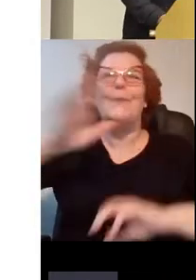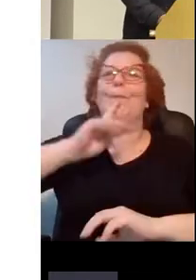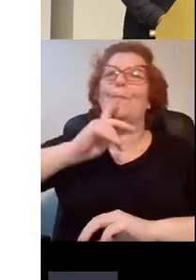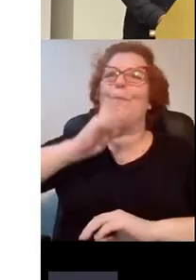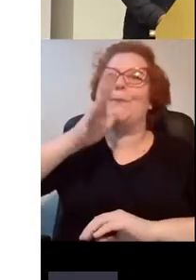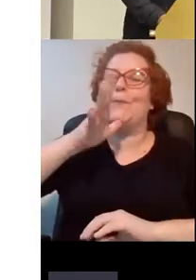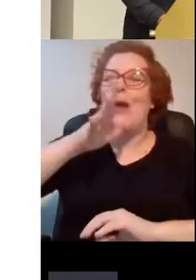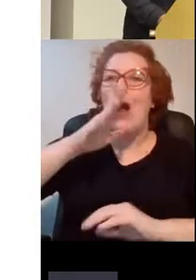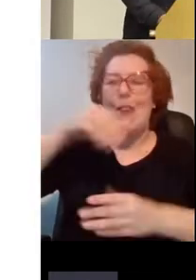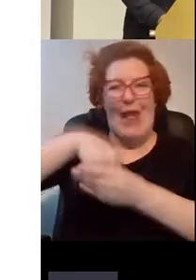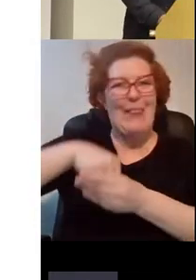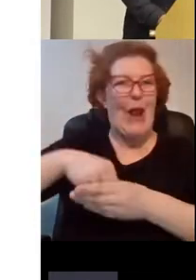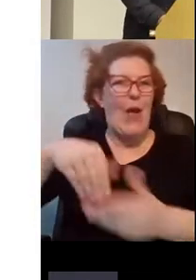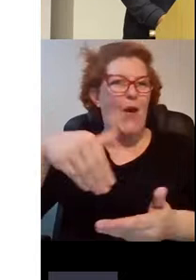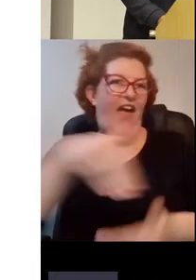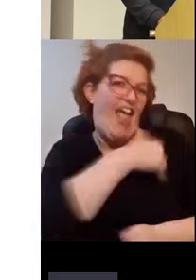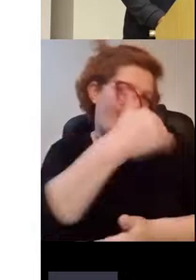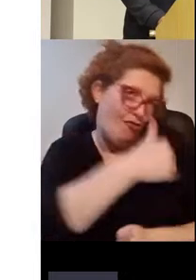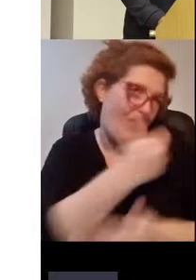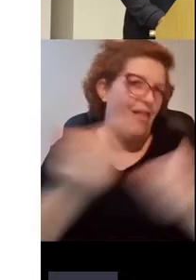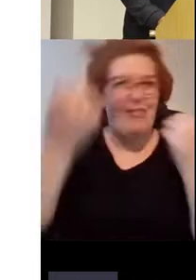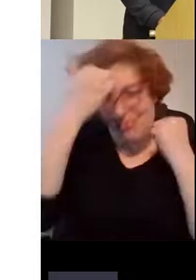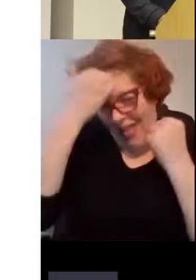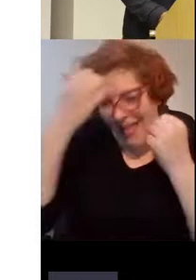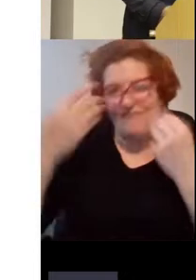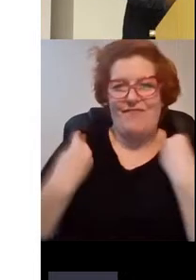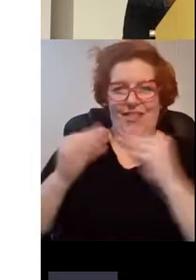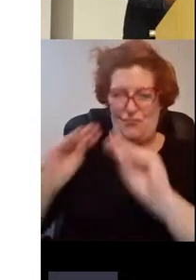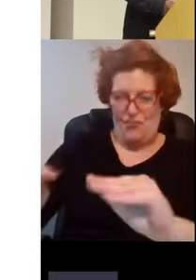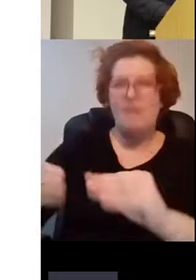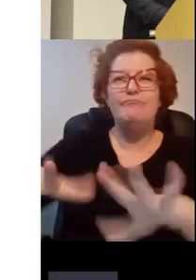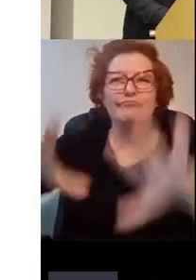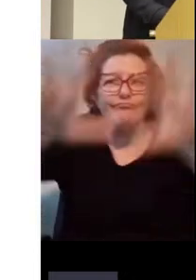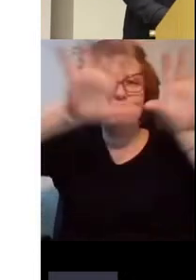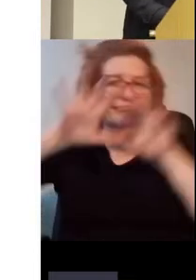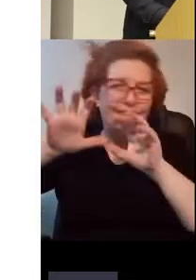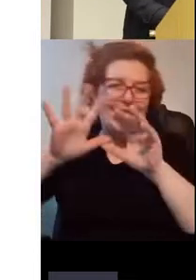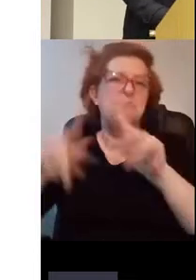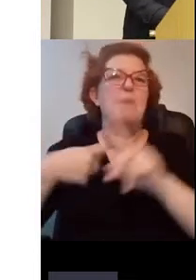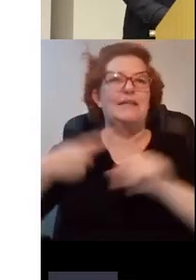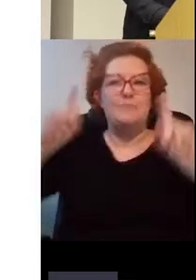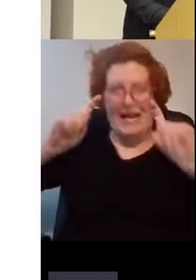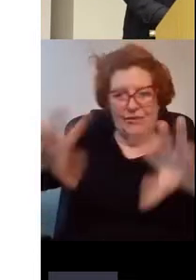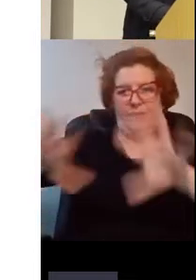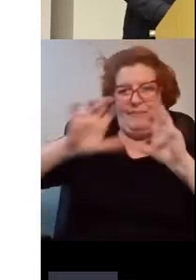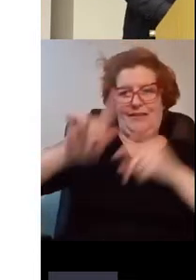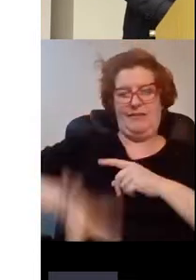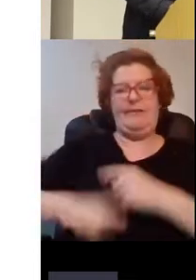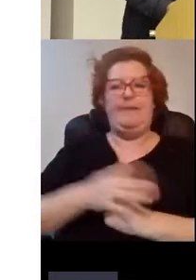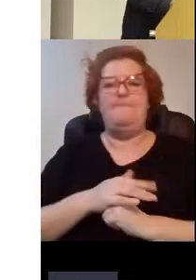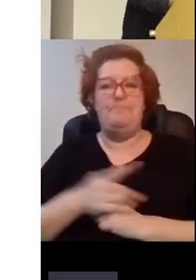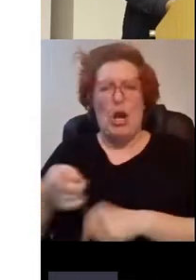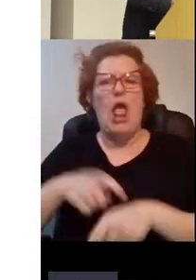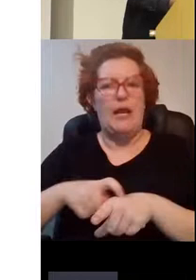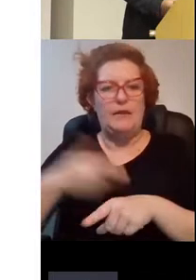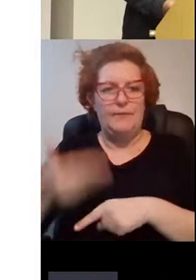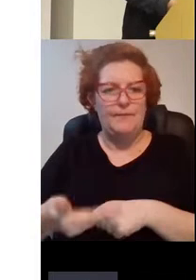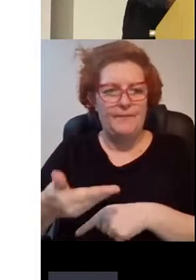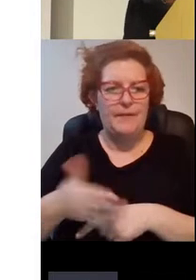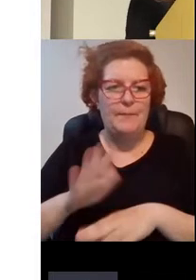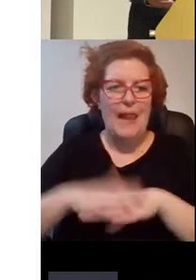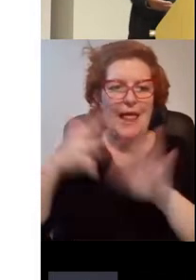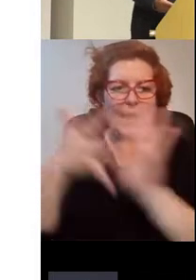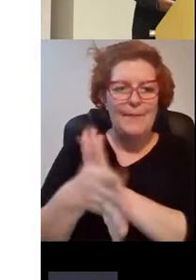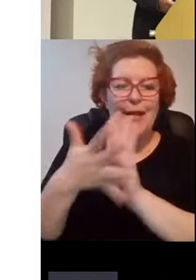estudiantil, y también lo hace el maestro. Es una de las principales características. ¿Cuál es la experiencia? Digamos, para describirlo,